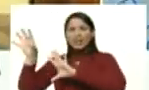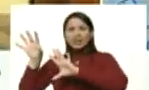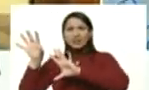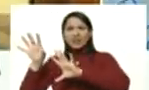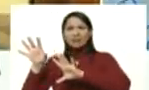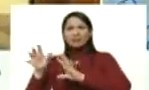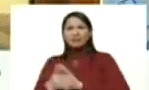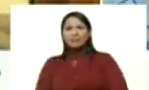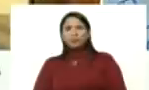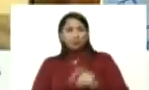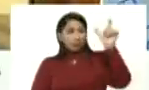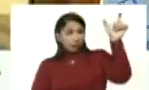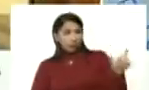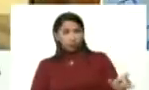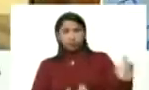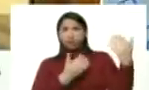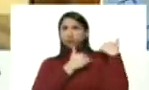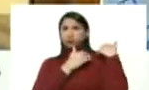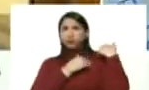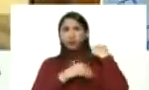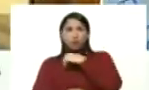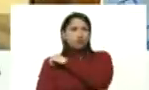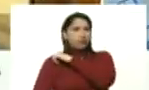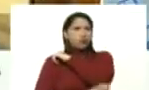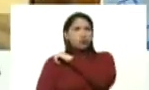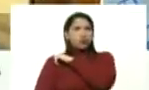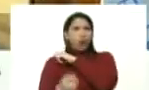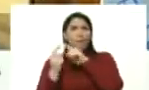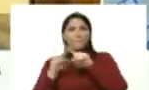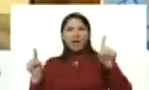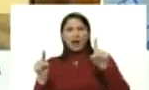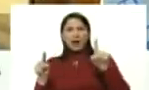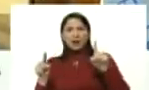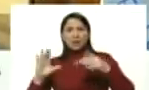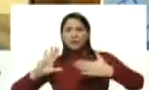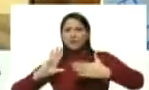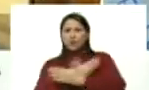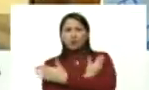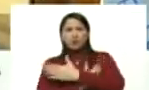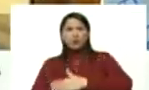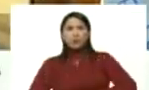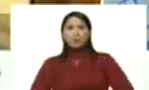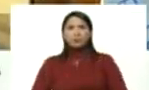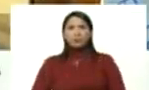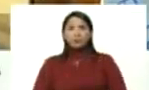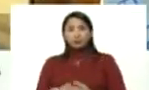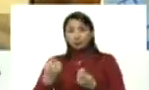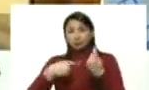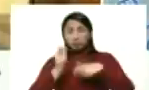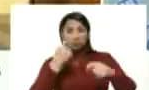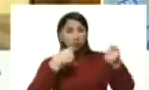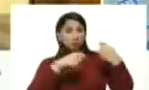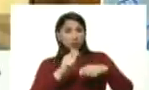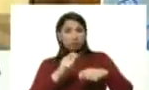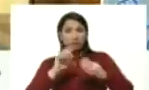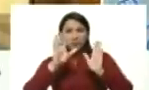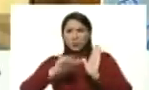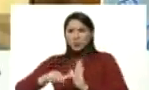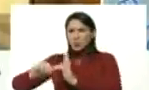de la figura de representantes fraudulentos para confiscar, vender,